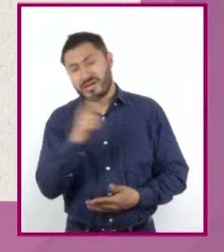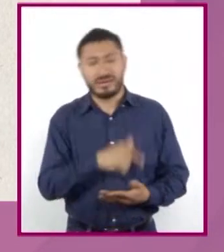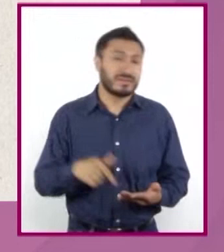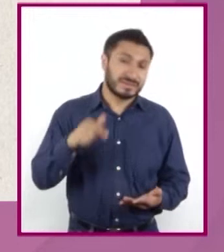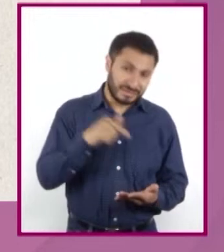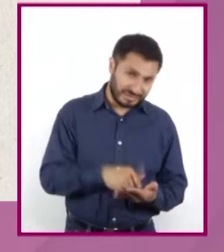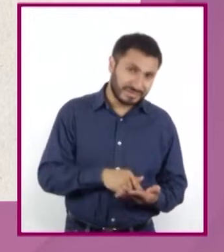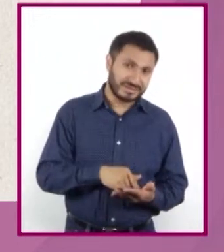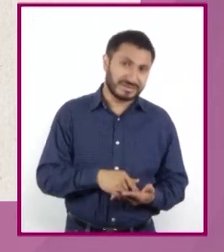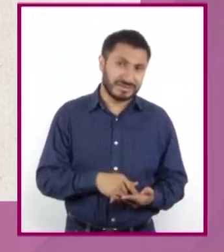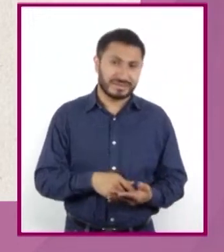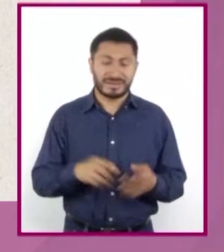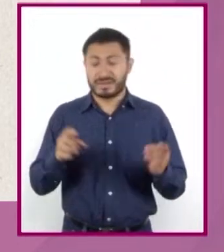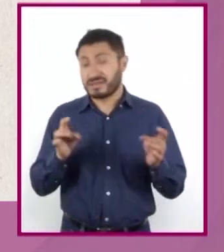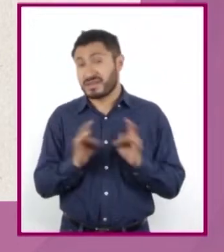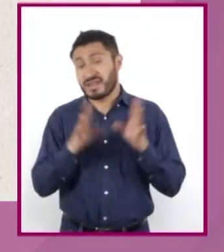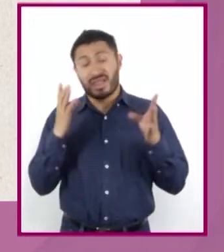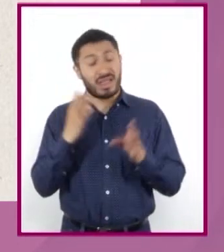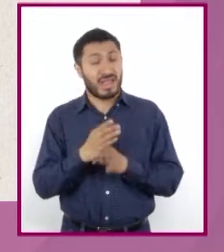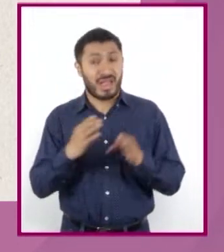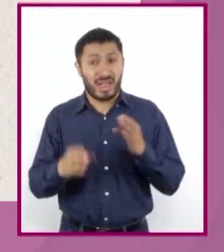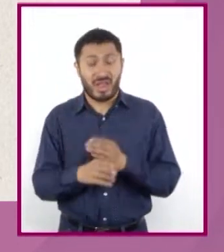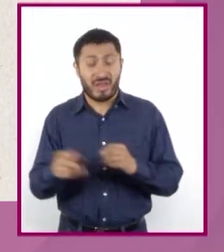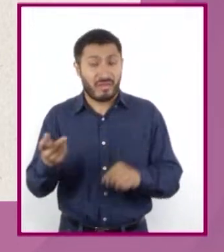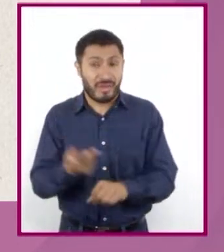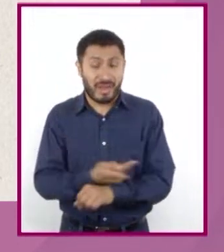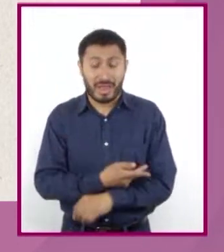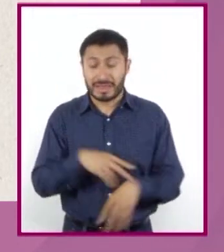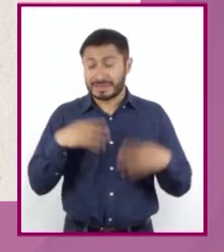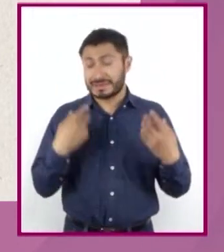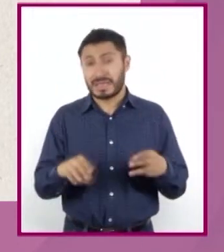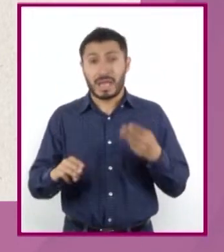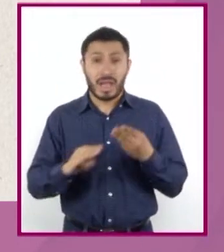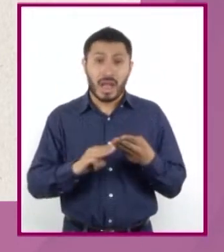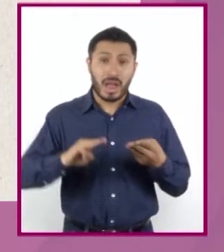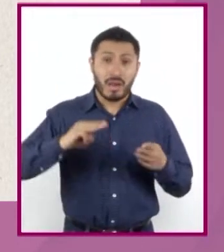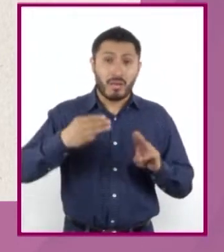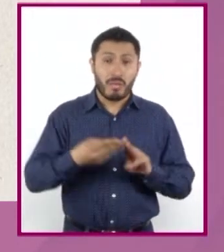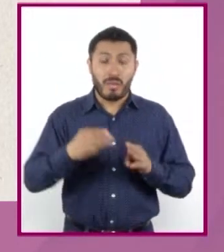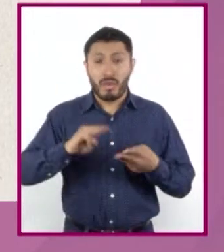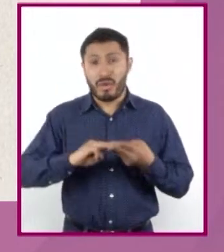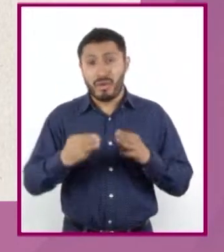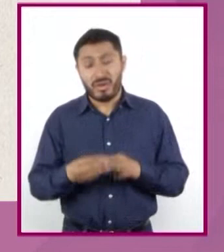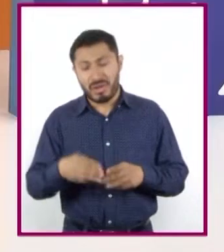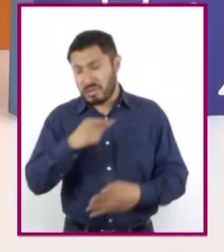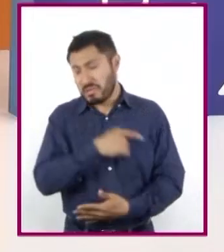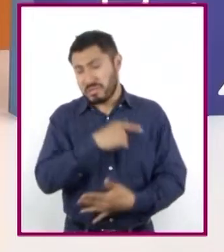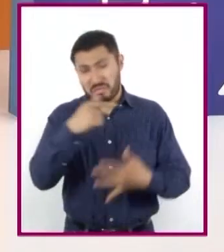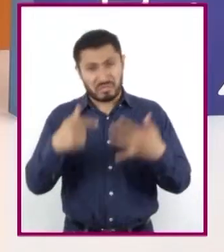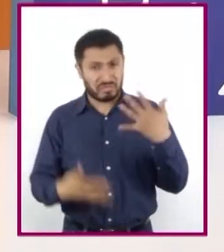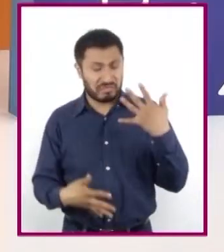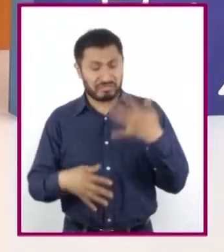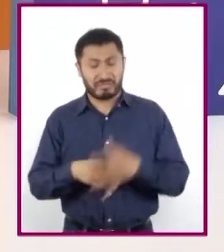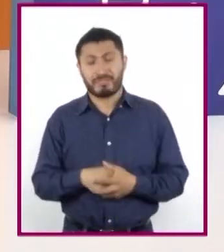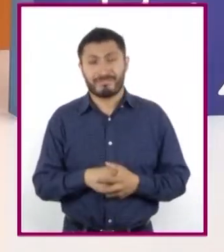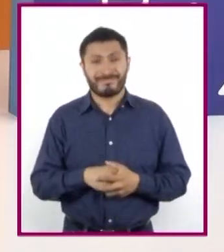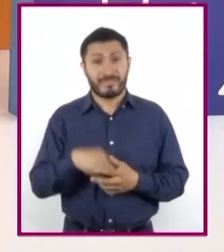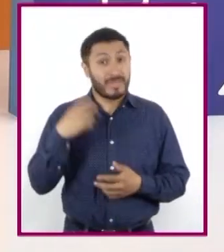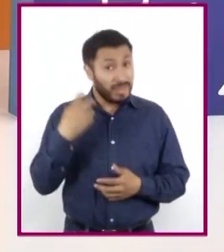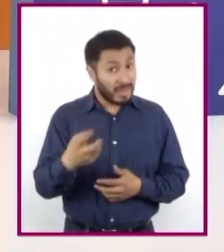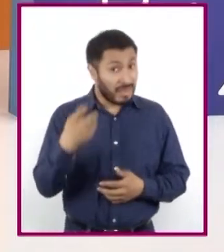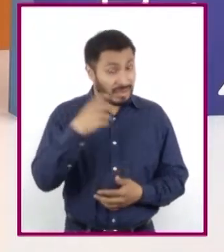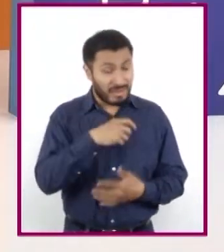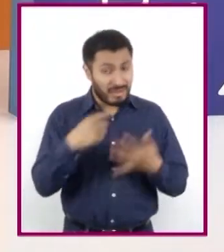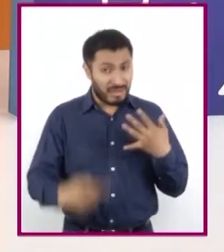lugares, acontecimientos, causas, consecuencias, entre otros. Y a partir de las